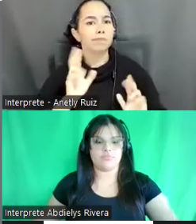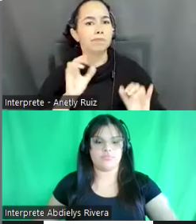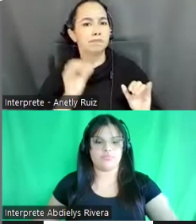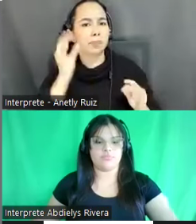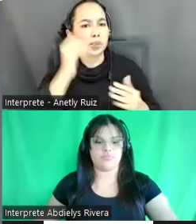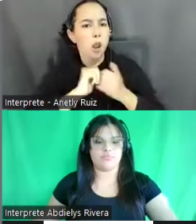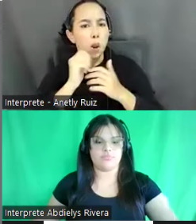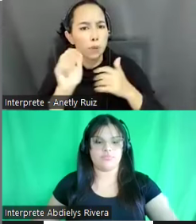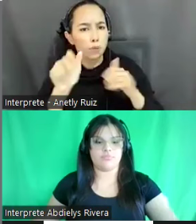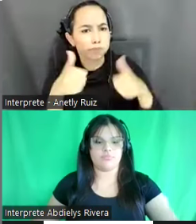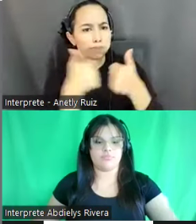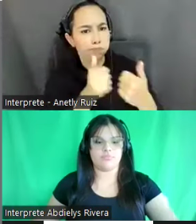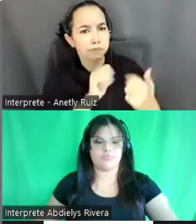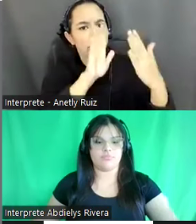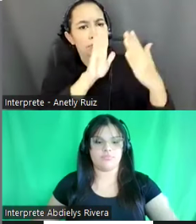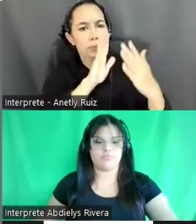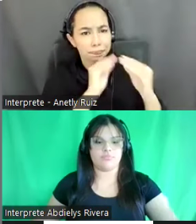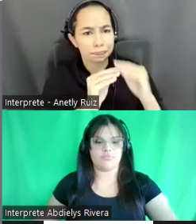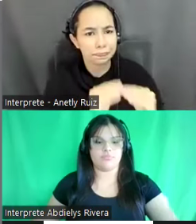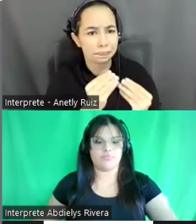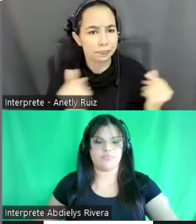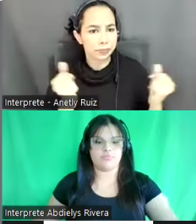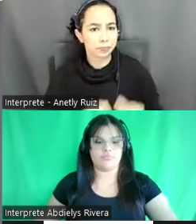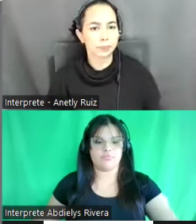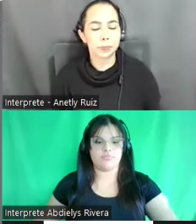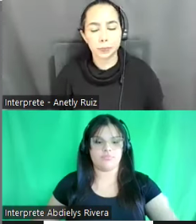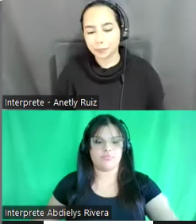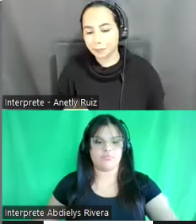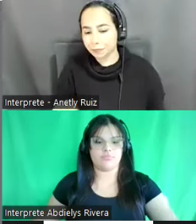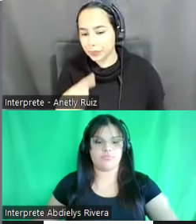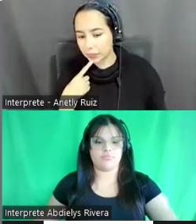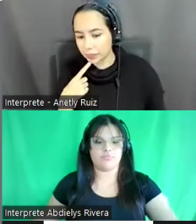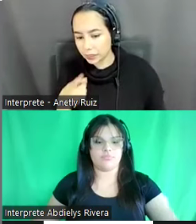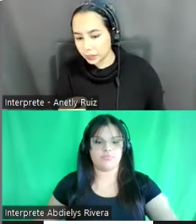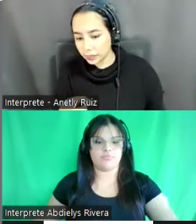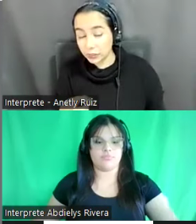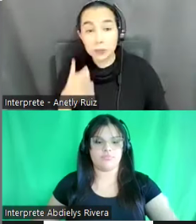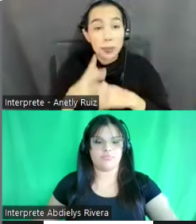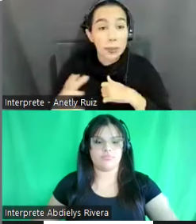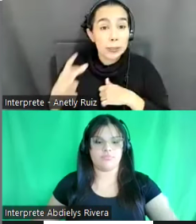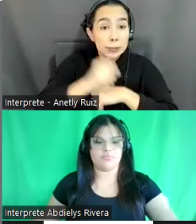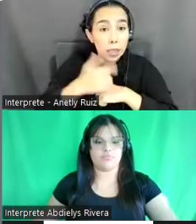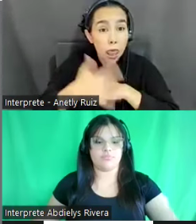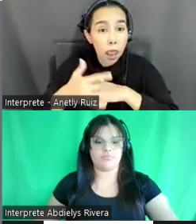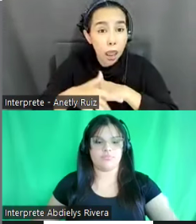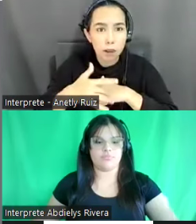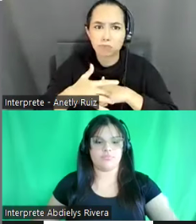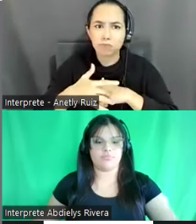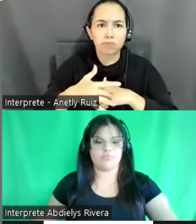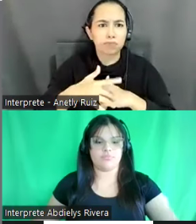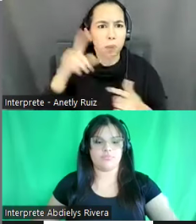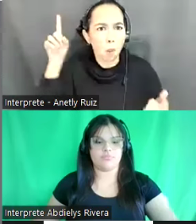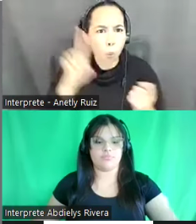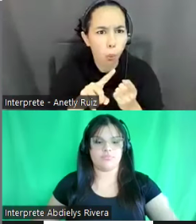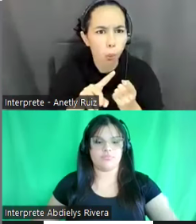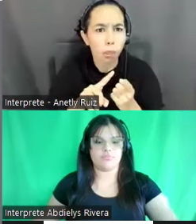Lo otro, ¿verdad? Antonia Rivera Rivera menciona citas muy lejos, muy pocos médicos, medicamentos caros, mucha gente sin plan médico. La